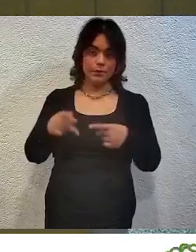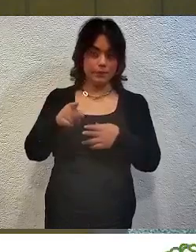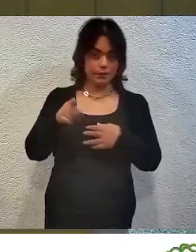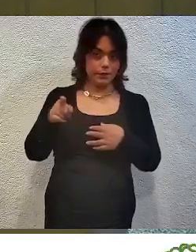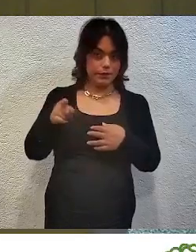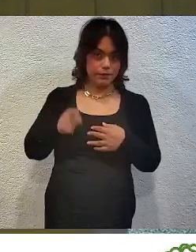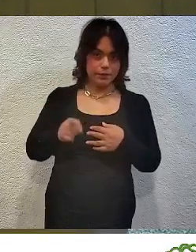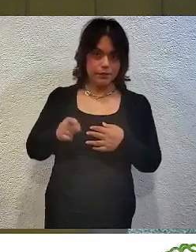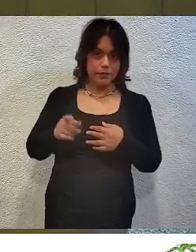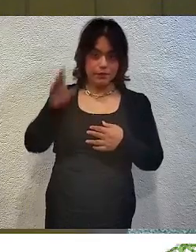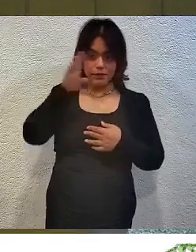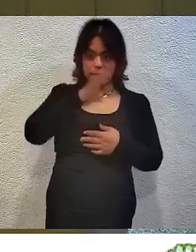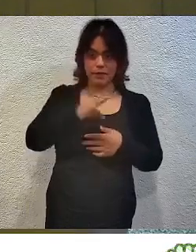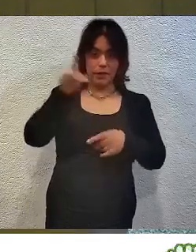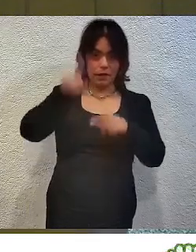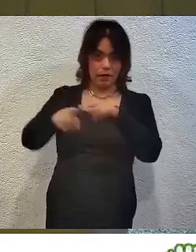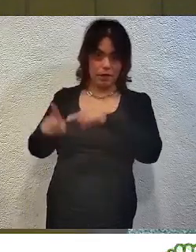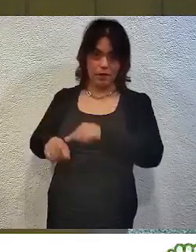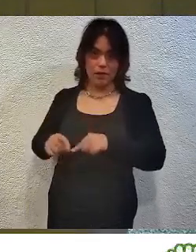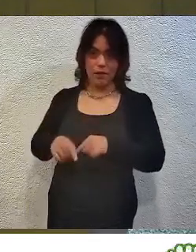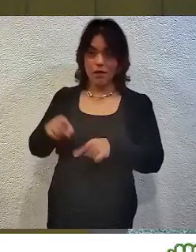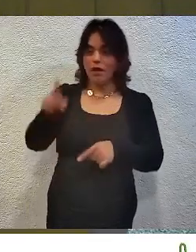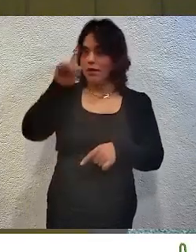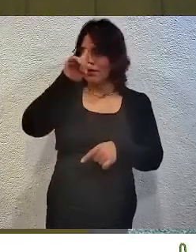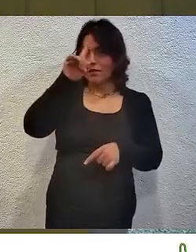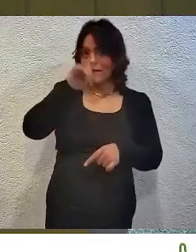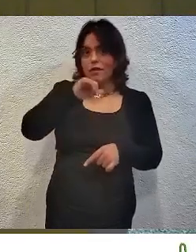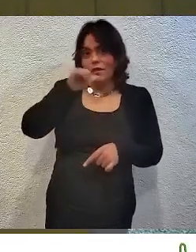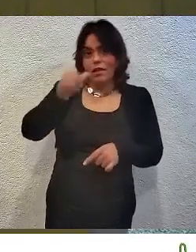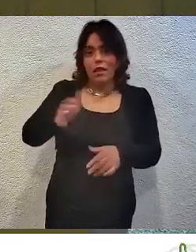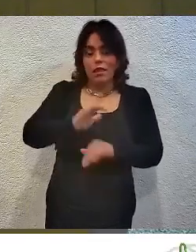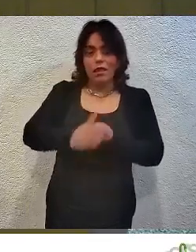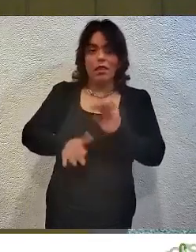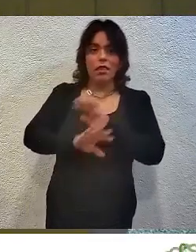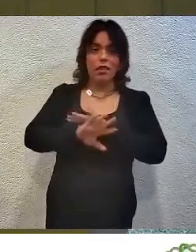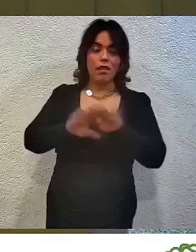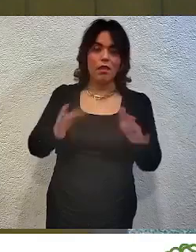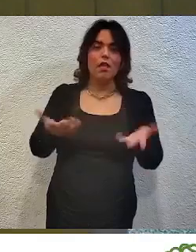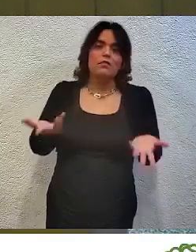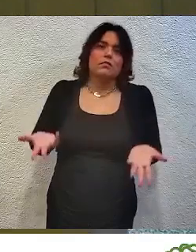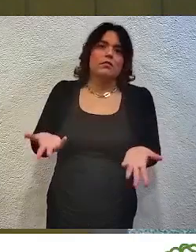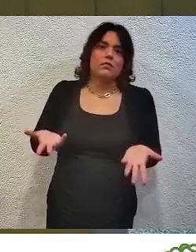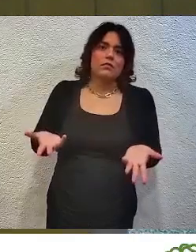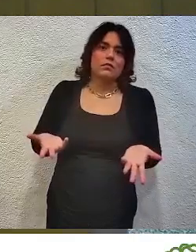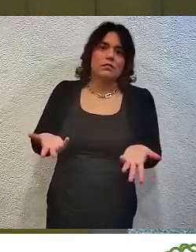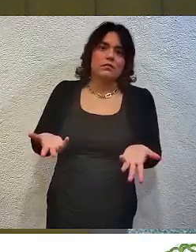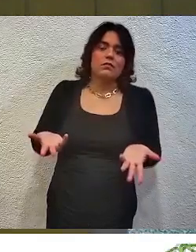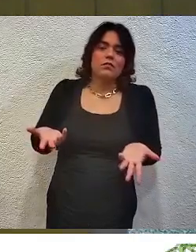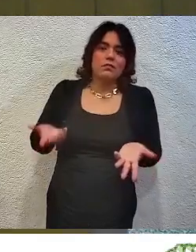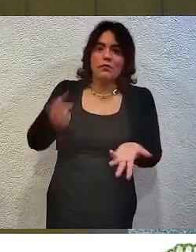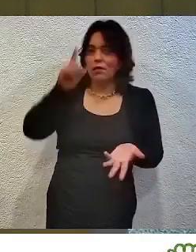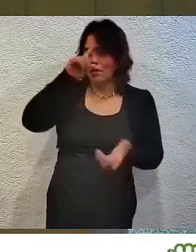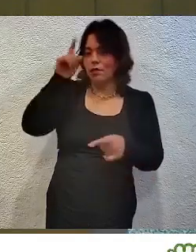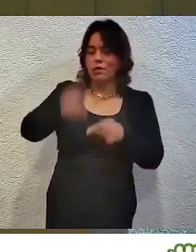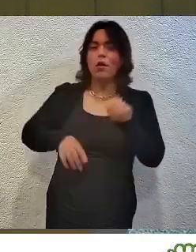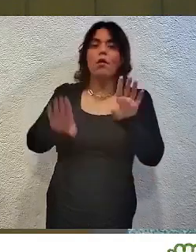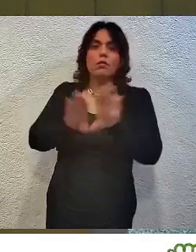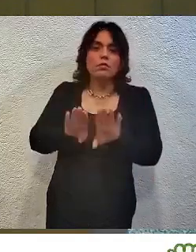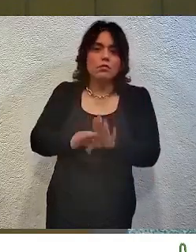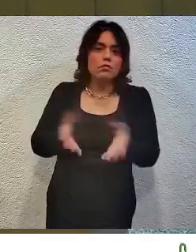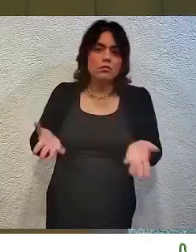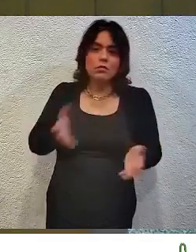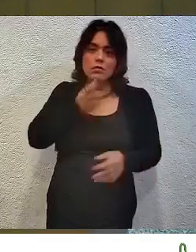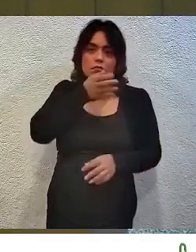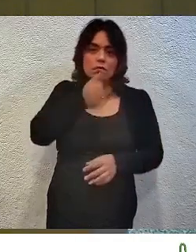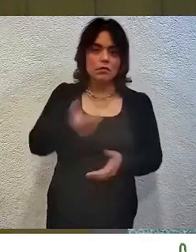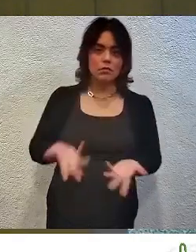este procedimiento de remoción ya no son consejeras, y para que haya una remoción tendría que ser consejeras. Pero en su